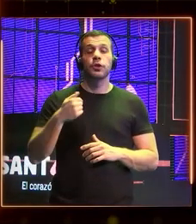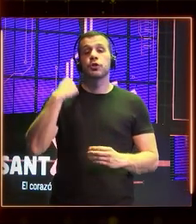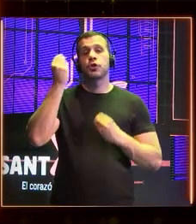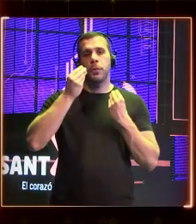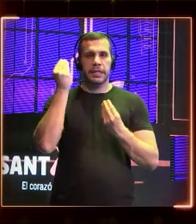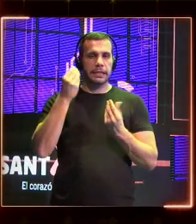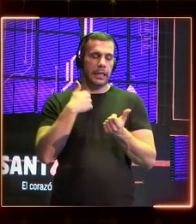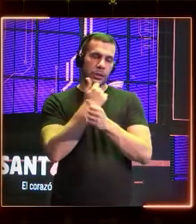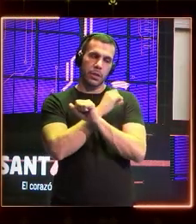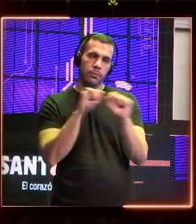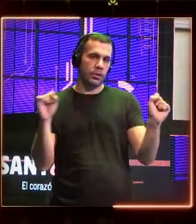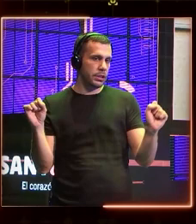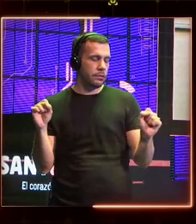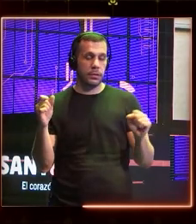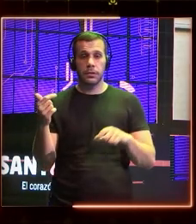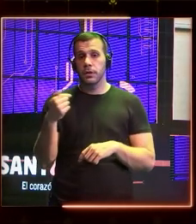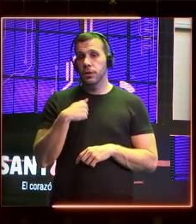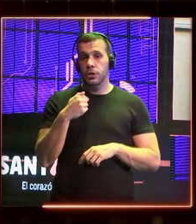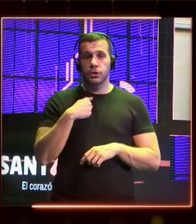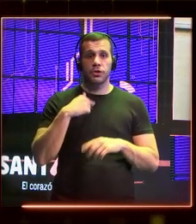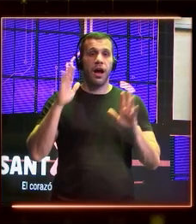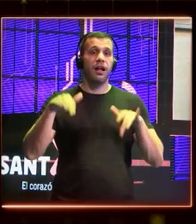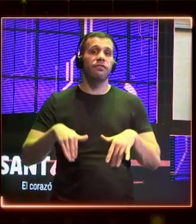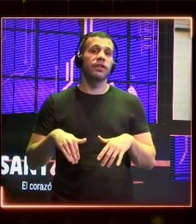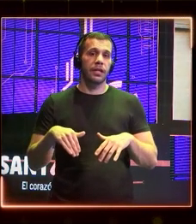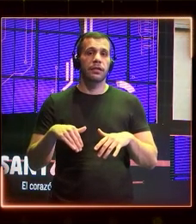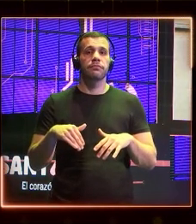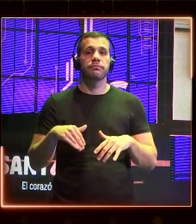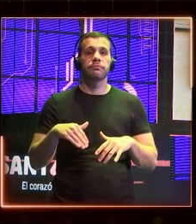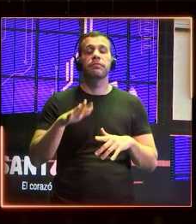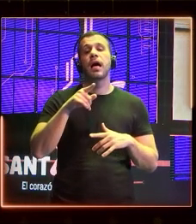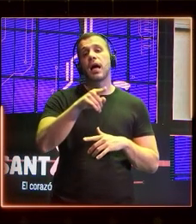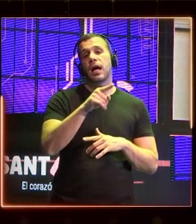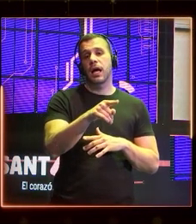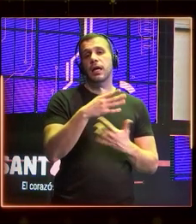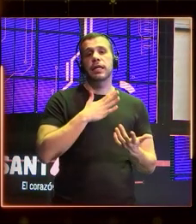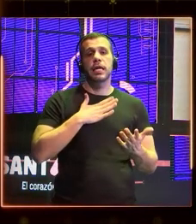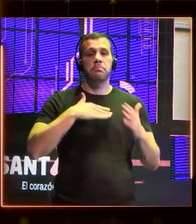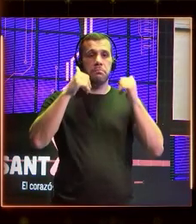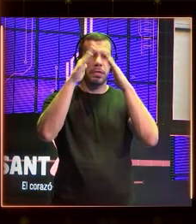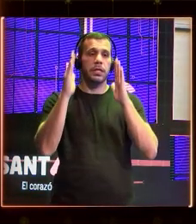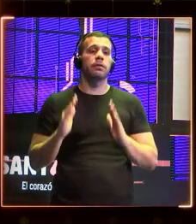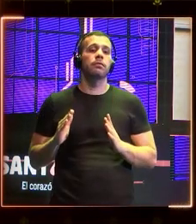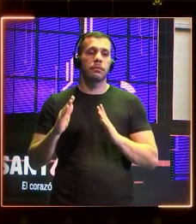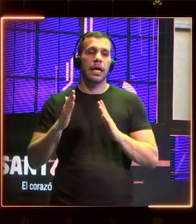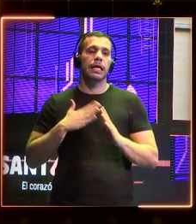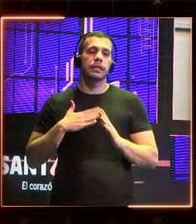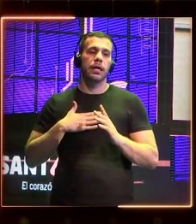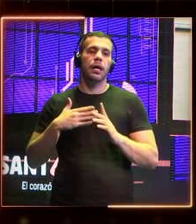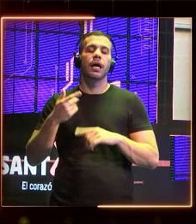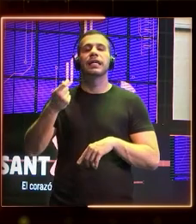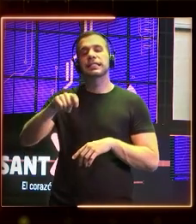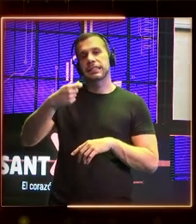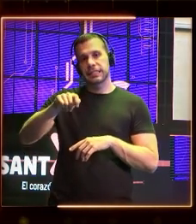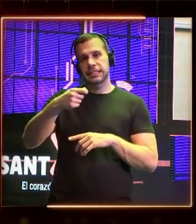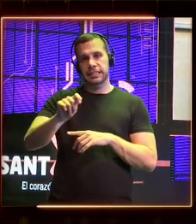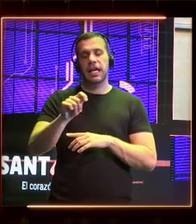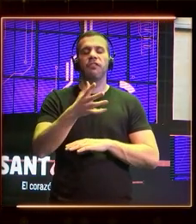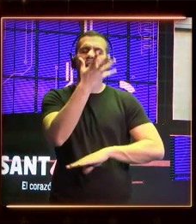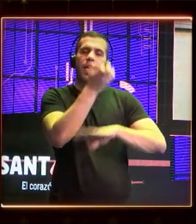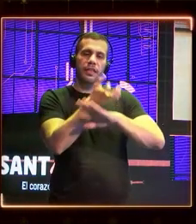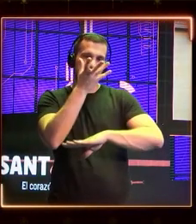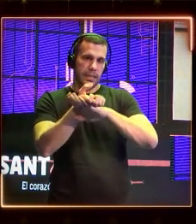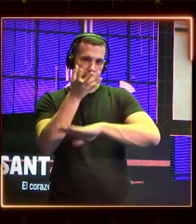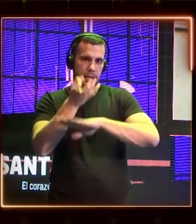completamente imposible fue pues bajarme en casa de mis padres todas las queos de Apple de internet Entonces yo tengo un superpoder Y es que si me decís un